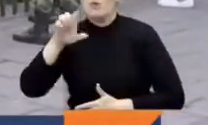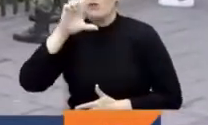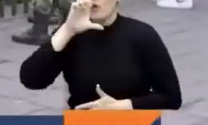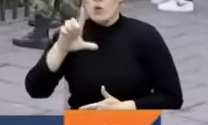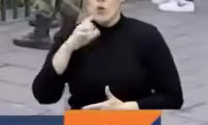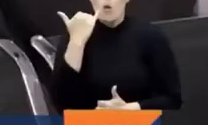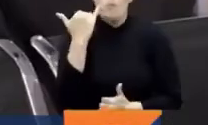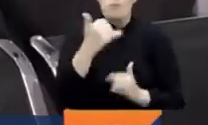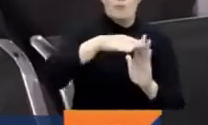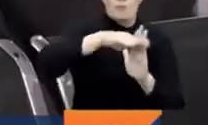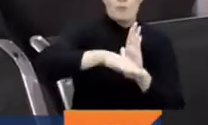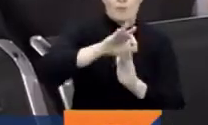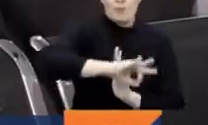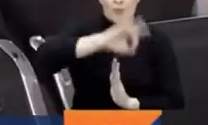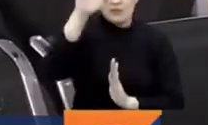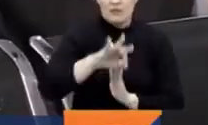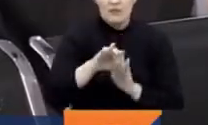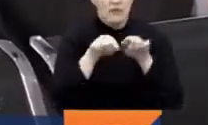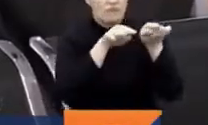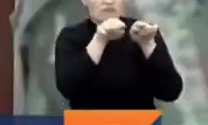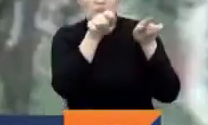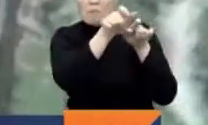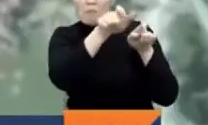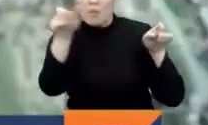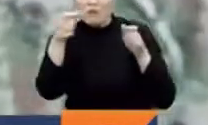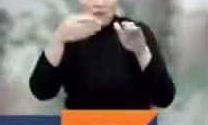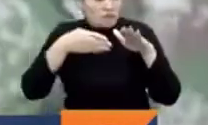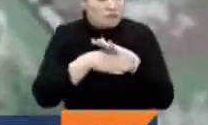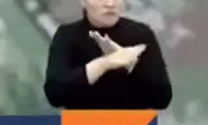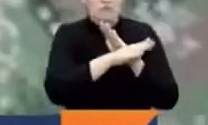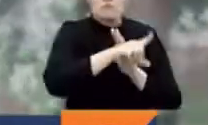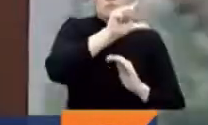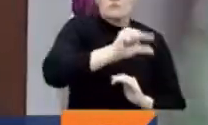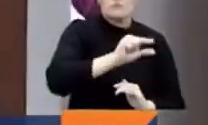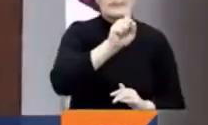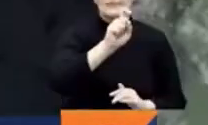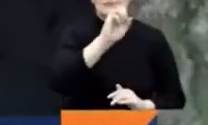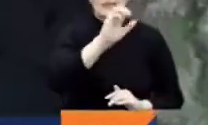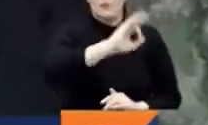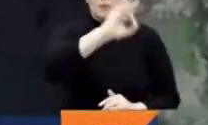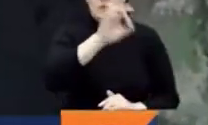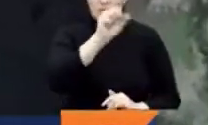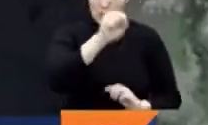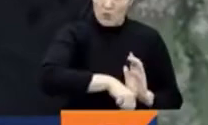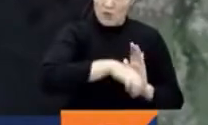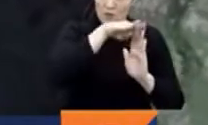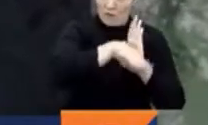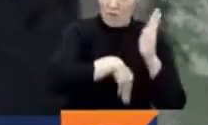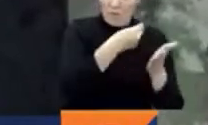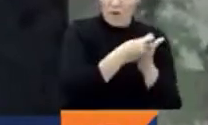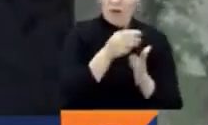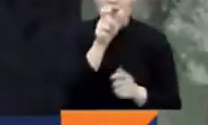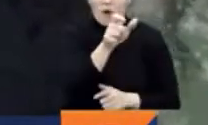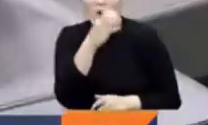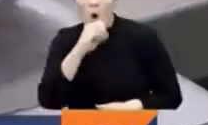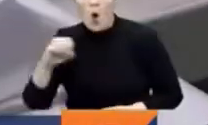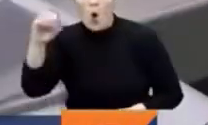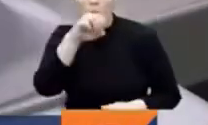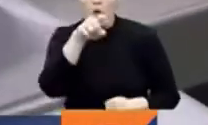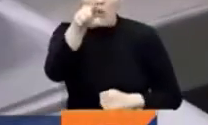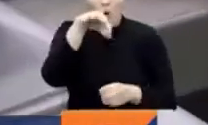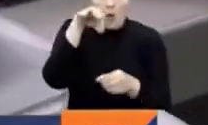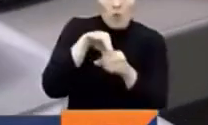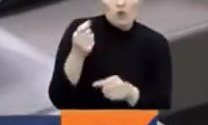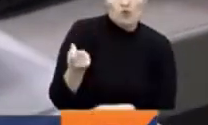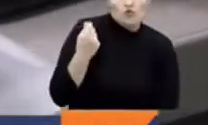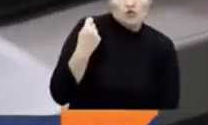de quienes no han definido su situación militar una jornada especial con descuentos de hasta 60%. Para los hombres que hayan votado en las elecciones pasadas